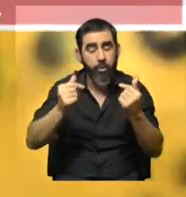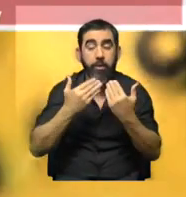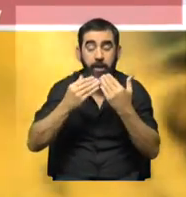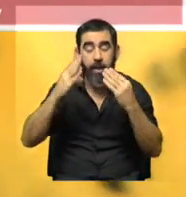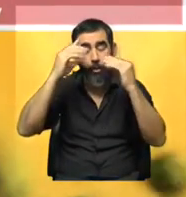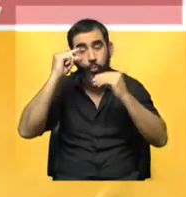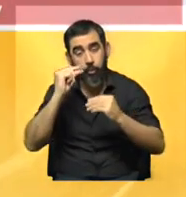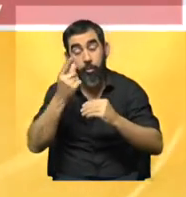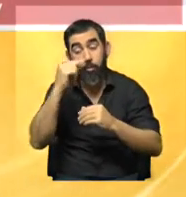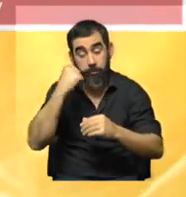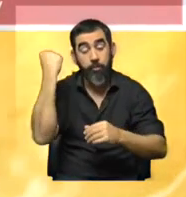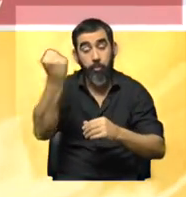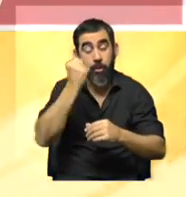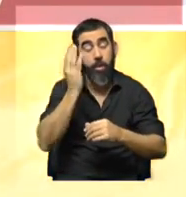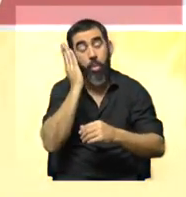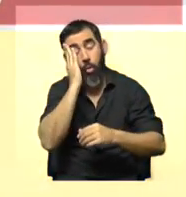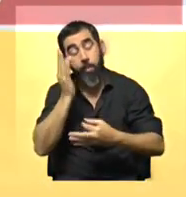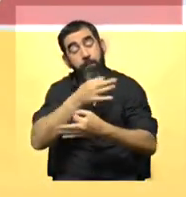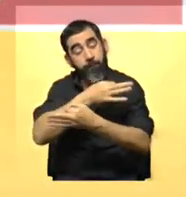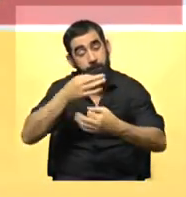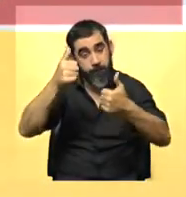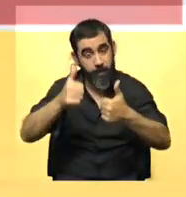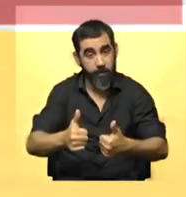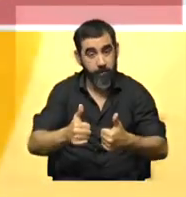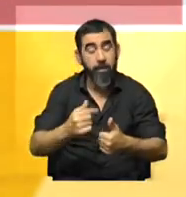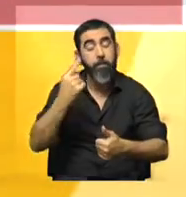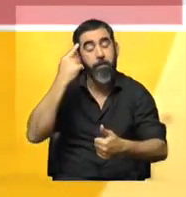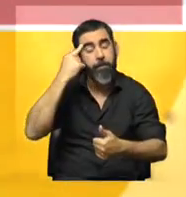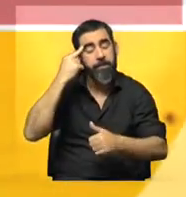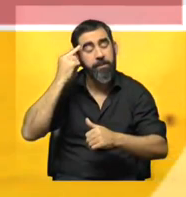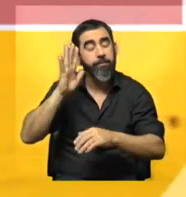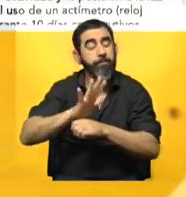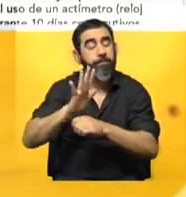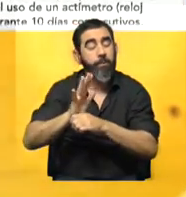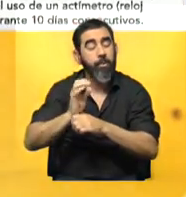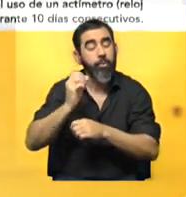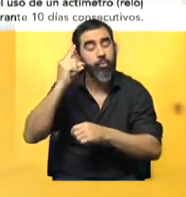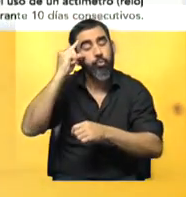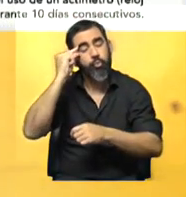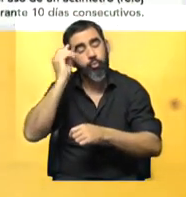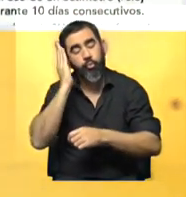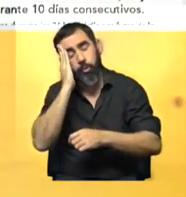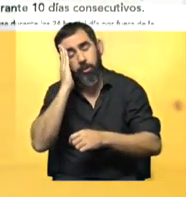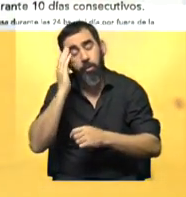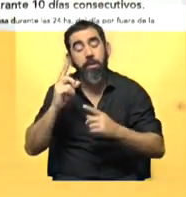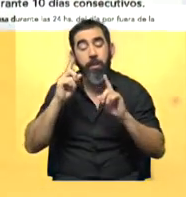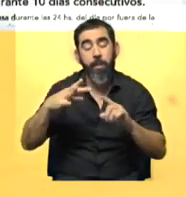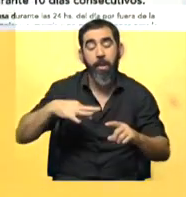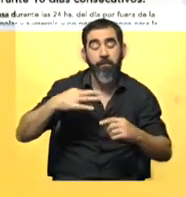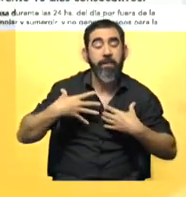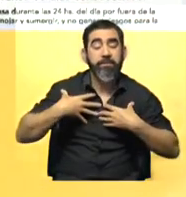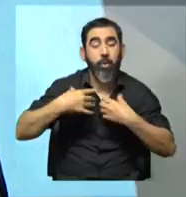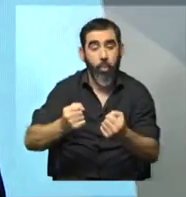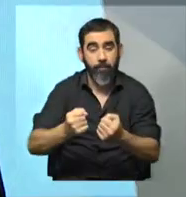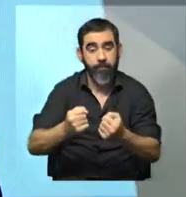la importancia de pensar en el sueño como un factor más de la vida saludable. Y ahí